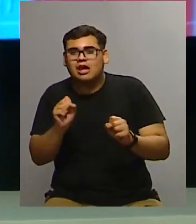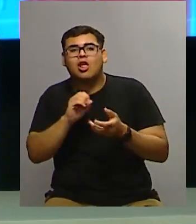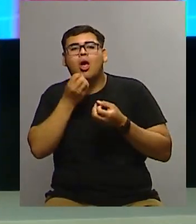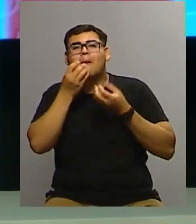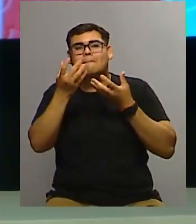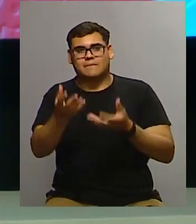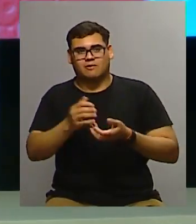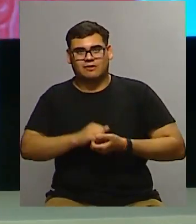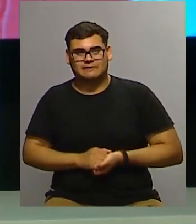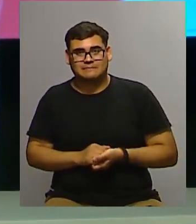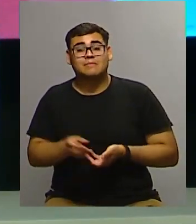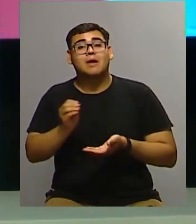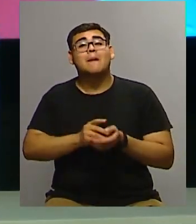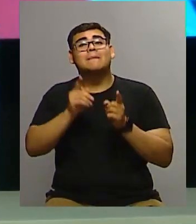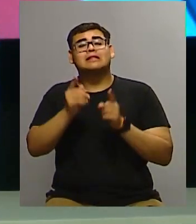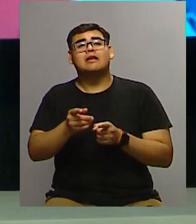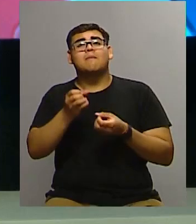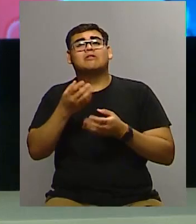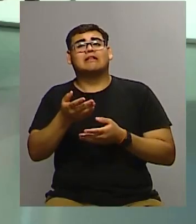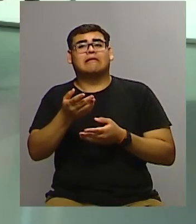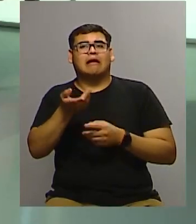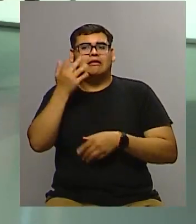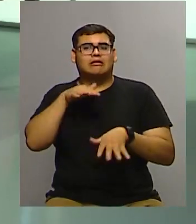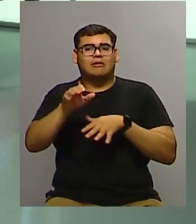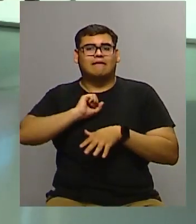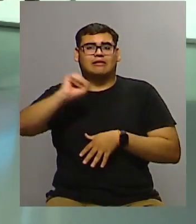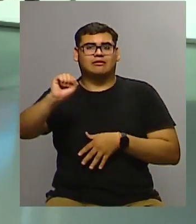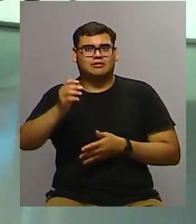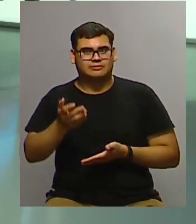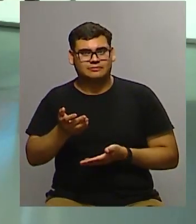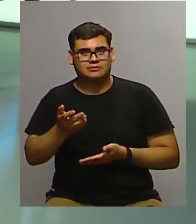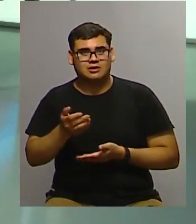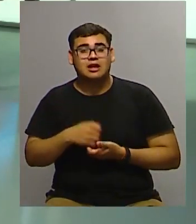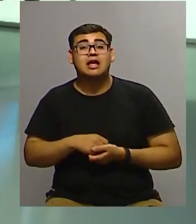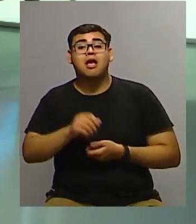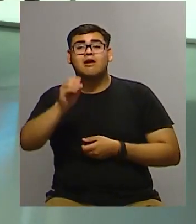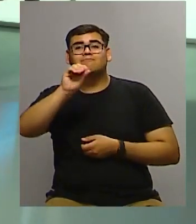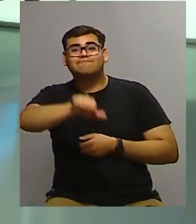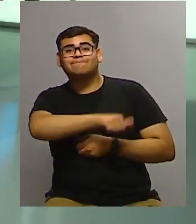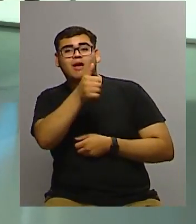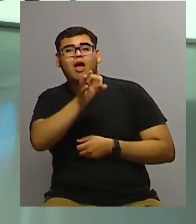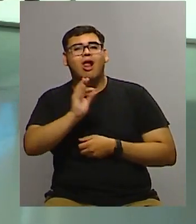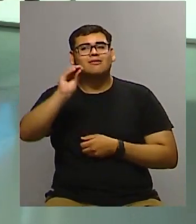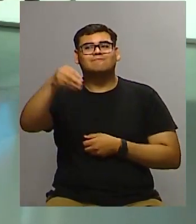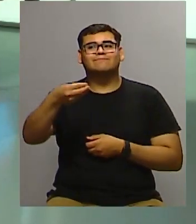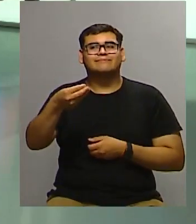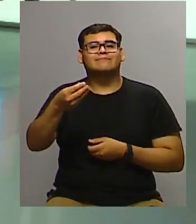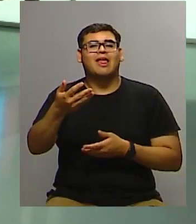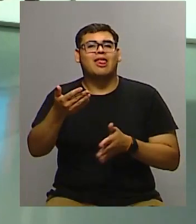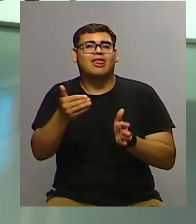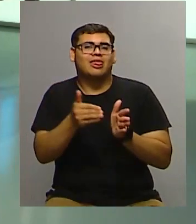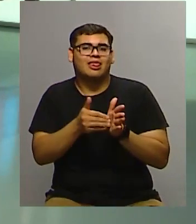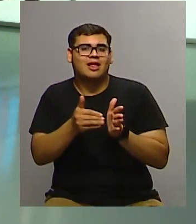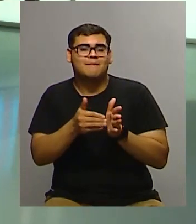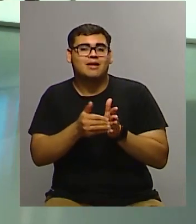que generaría más inflación. Entonces, el éxito o el fracaso de la gestión va a depender, creo,